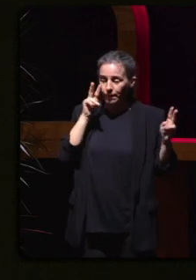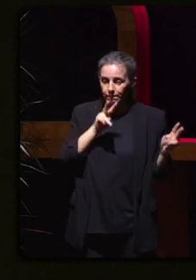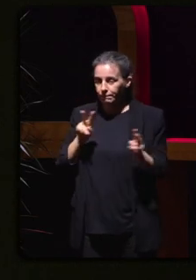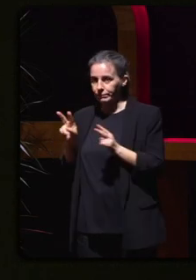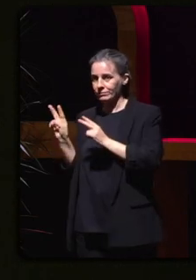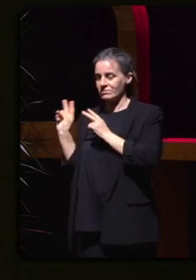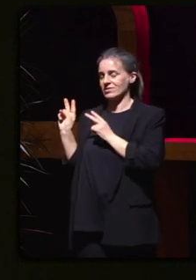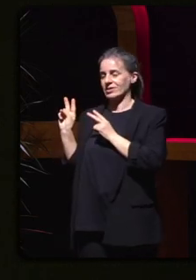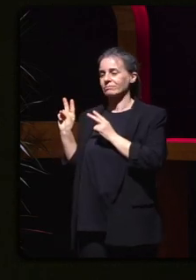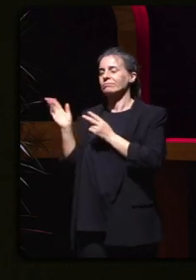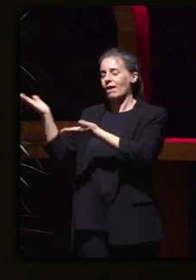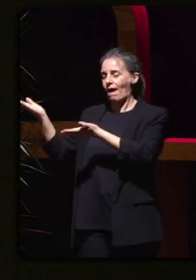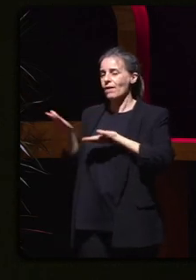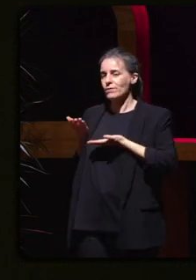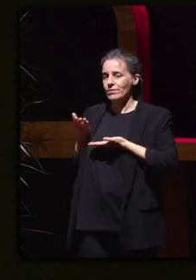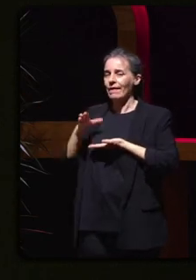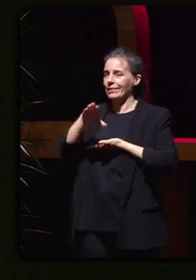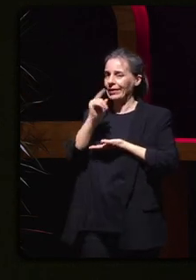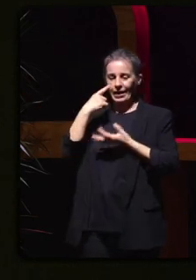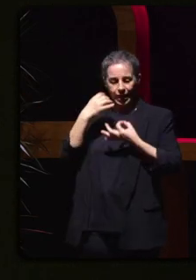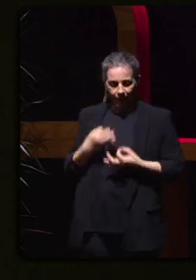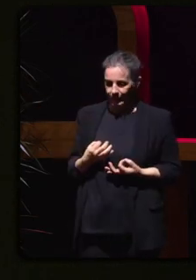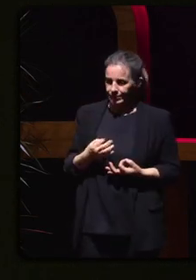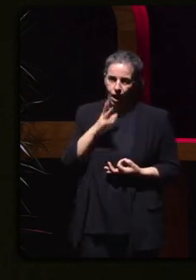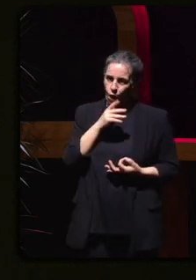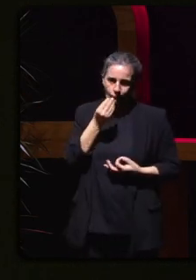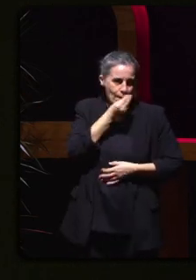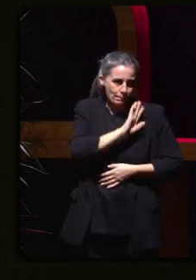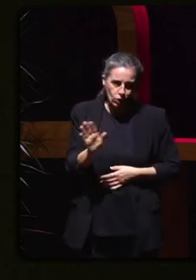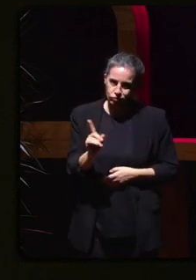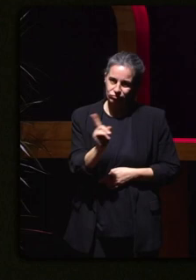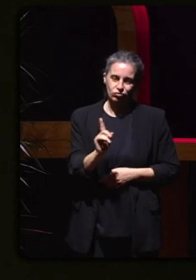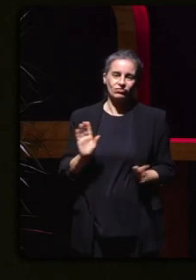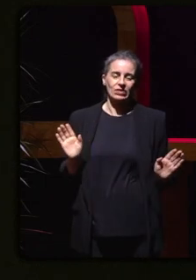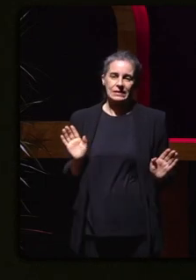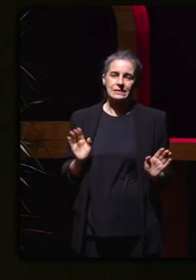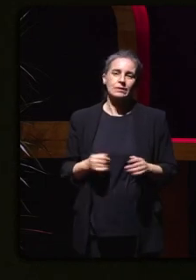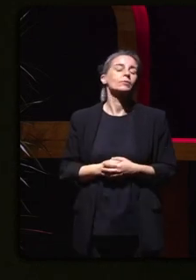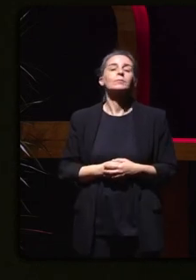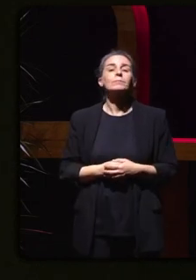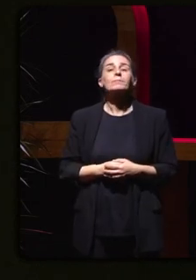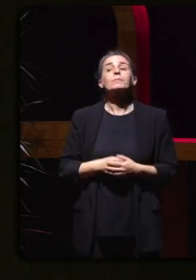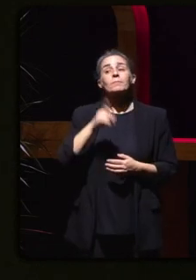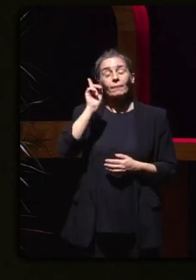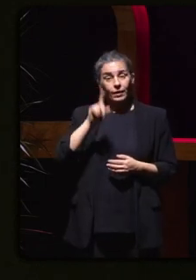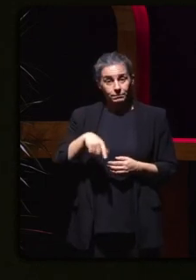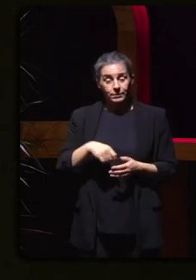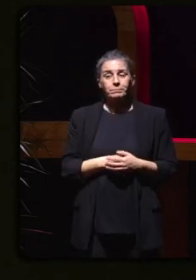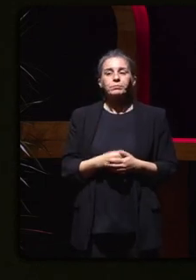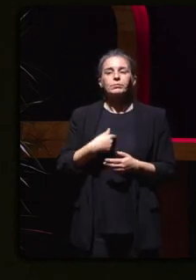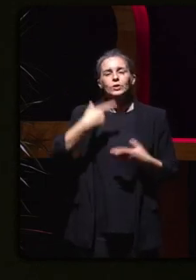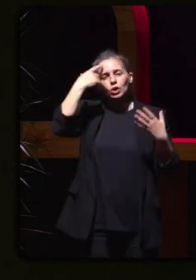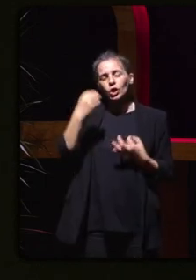nos puede ayudar a entender que eso no es necesariamente Así luego por otro lado creo que desde que